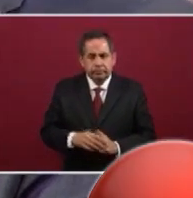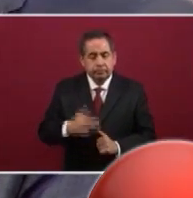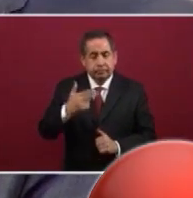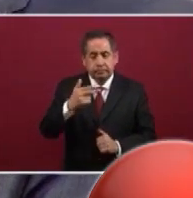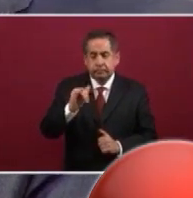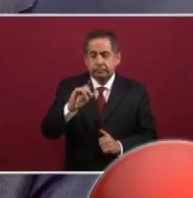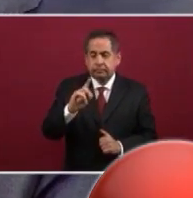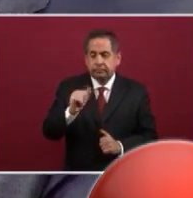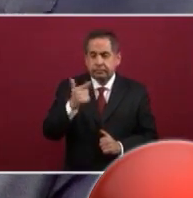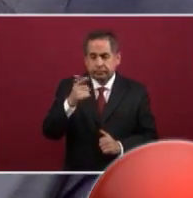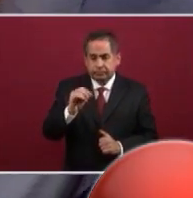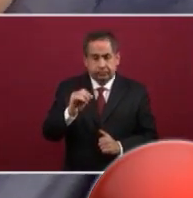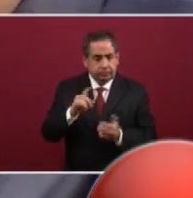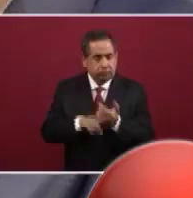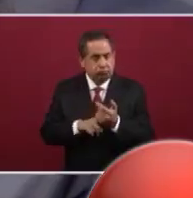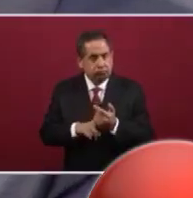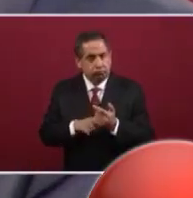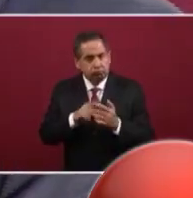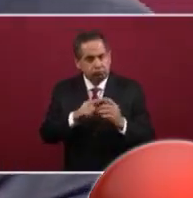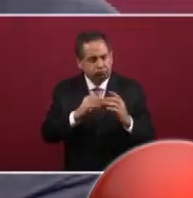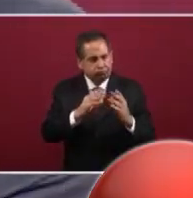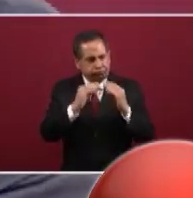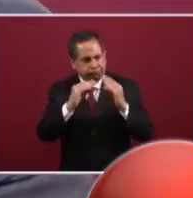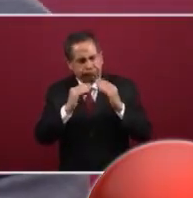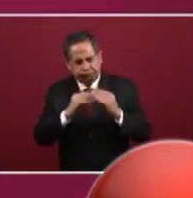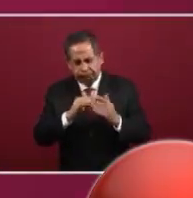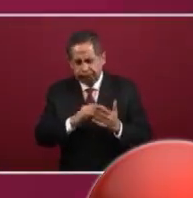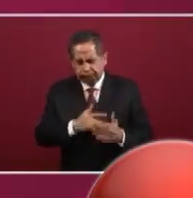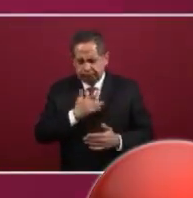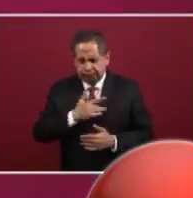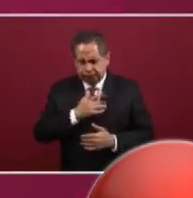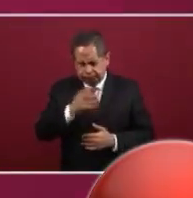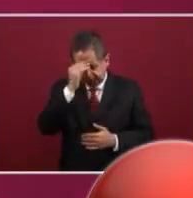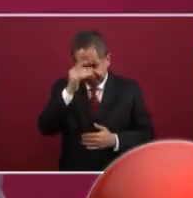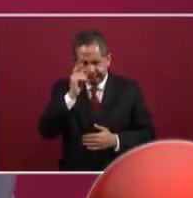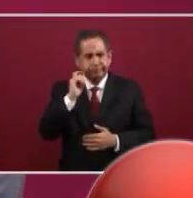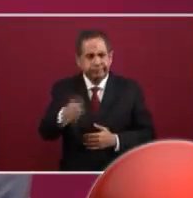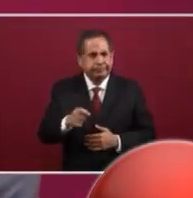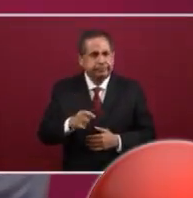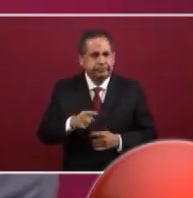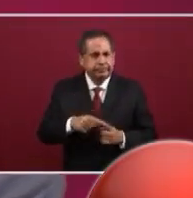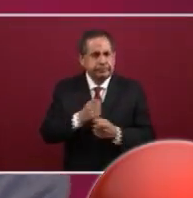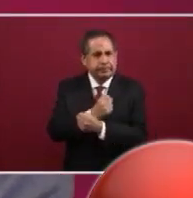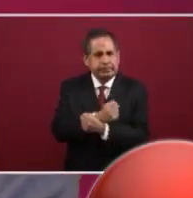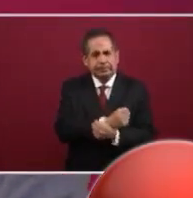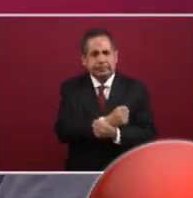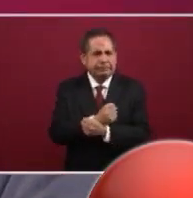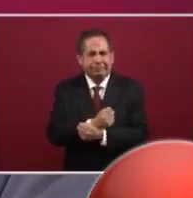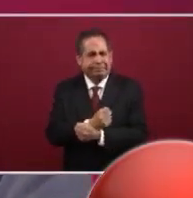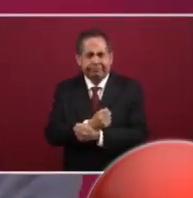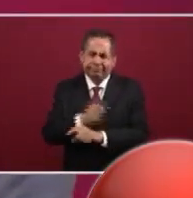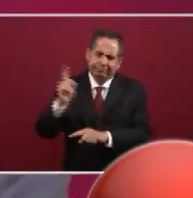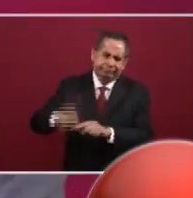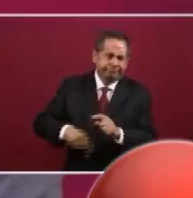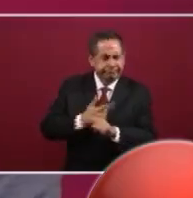Hidalgo nos enseñó de que había que abolir la esclavitud.